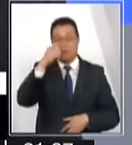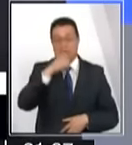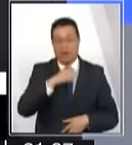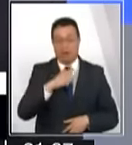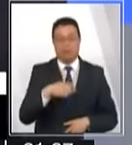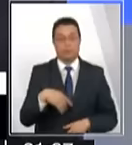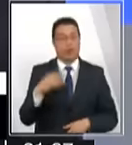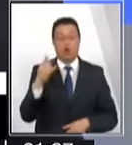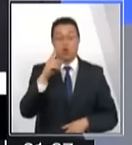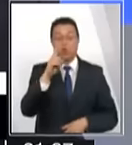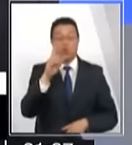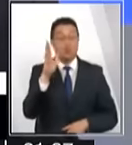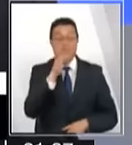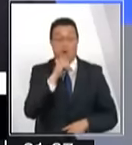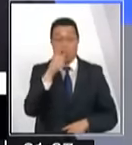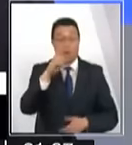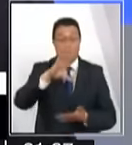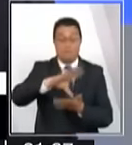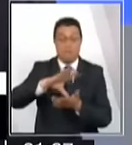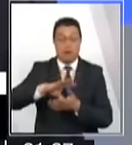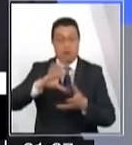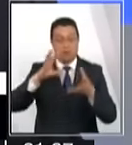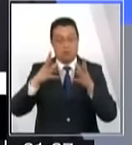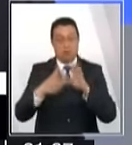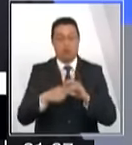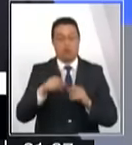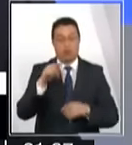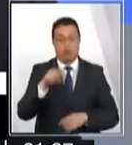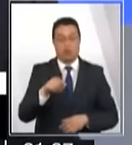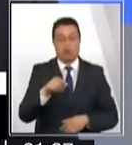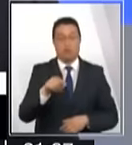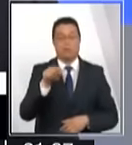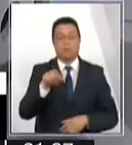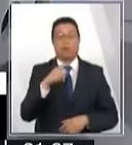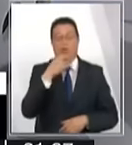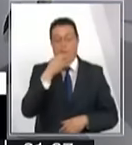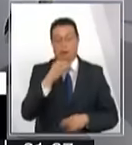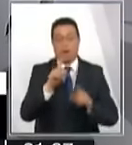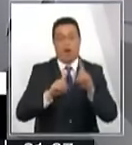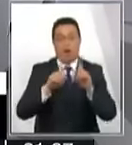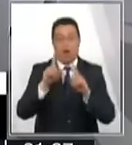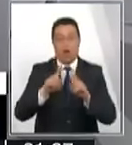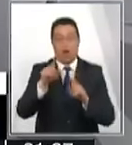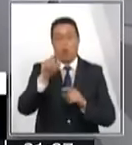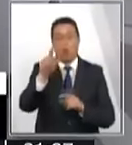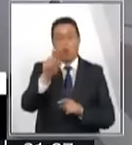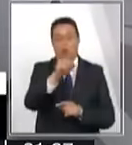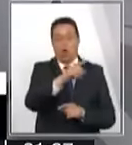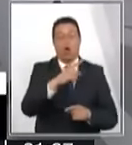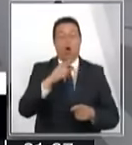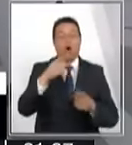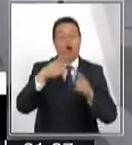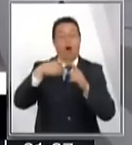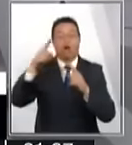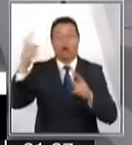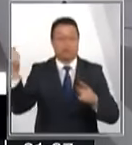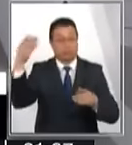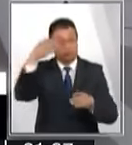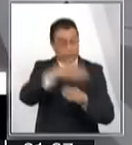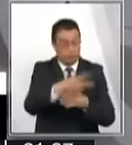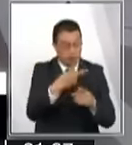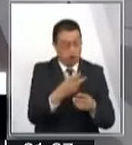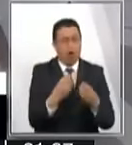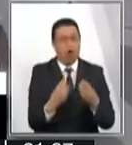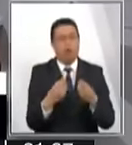ningún país del mundo Ah y esa fue la cosa que le llamó la atención a algunos inversionistas extranjeros que han llegado a Chile a invertir en salud cómo es posible